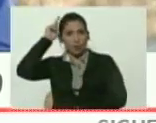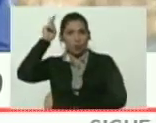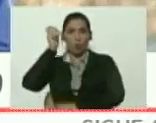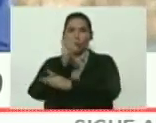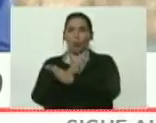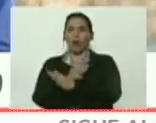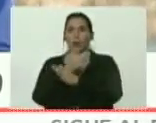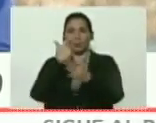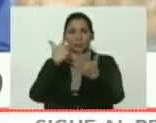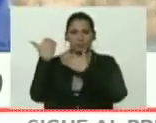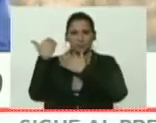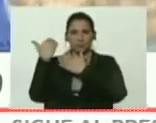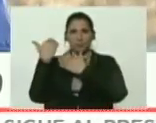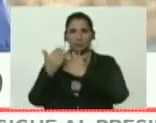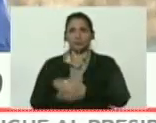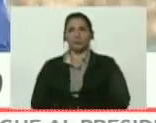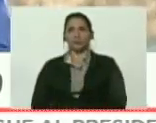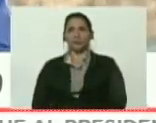Juegos Panamericanos! ¡Vamos!